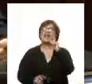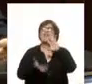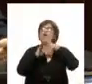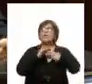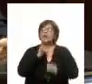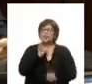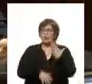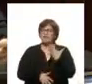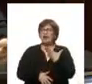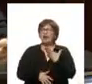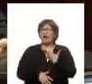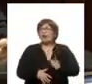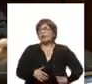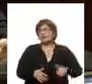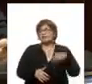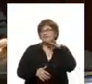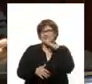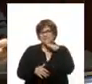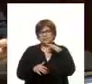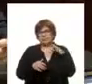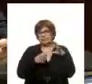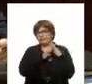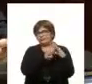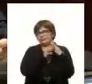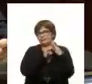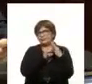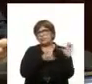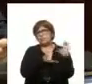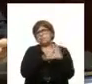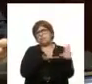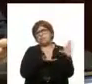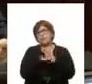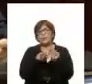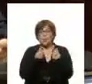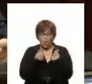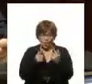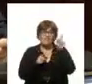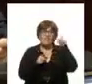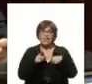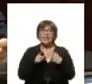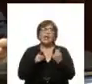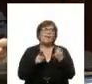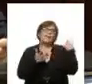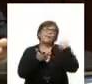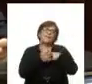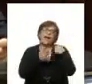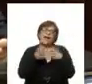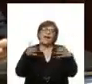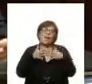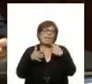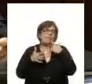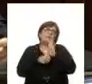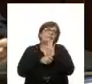sustancialmente corrupto, en fuerte alianza con el gran capital, fundado en la compra de partidos para que sean